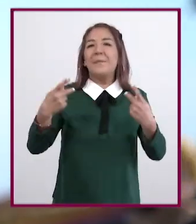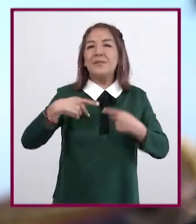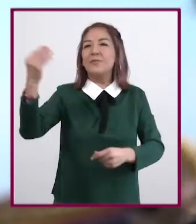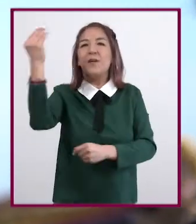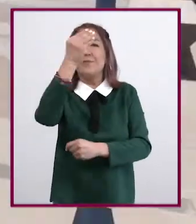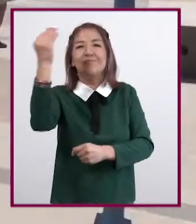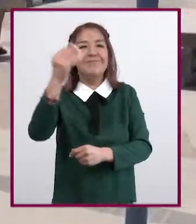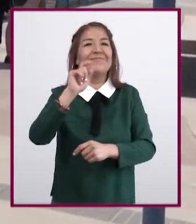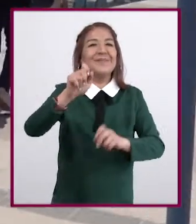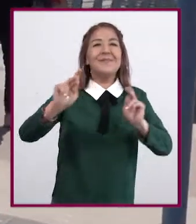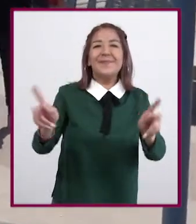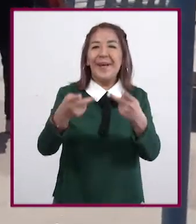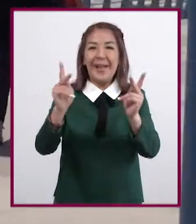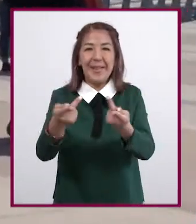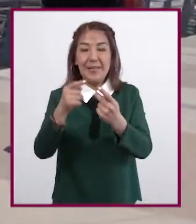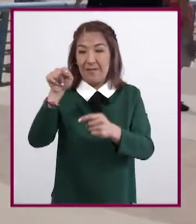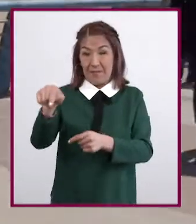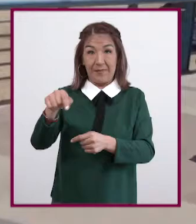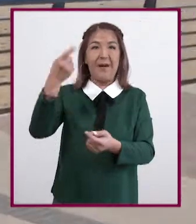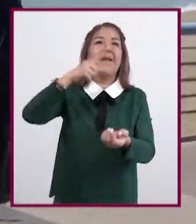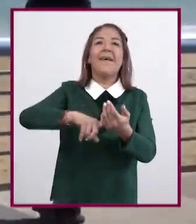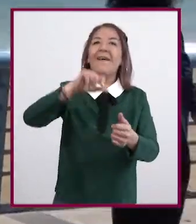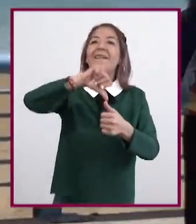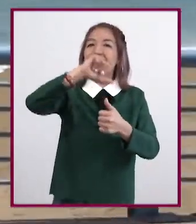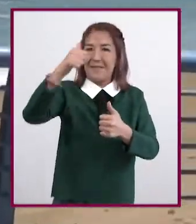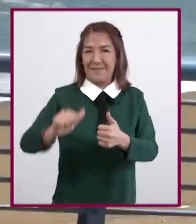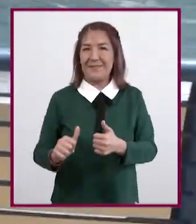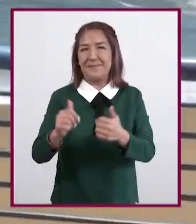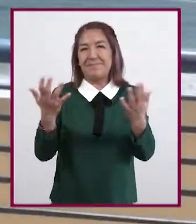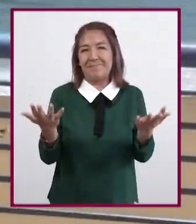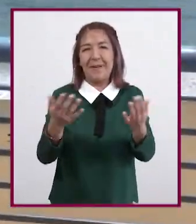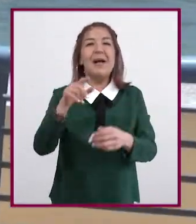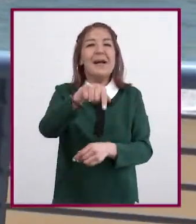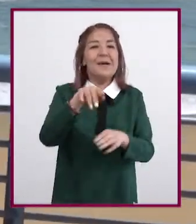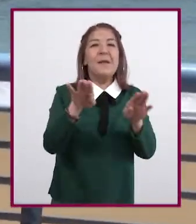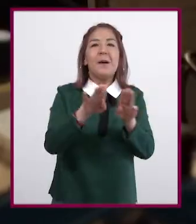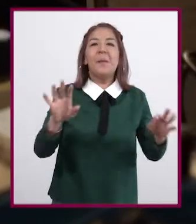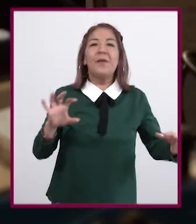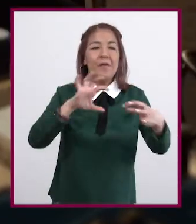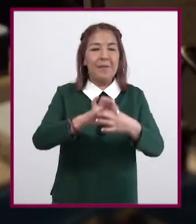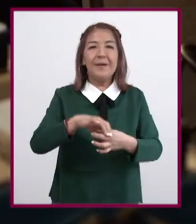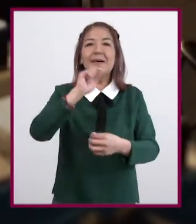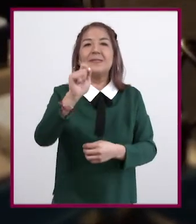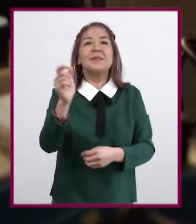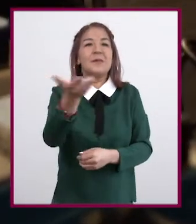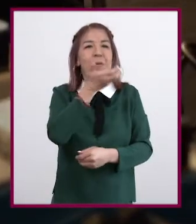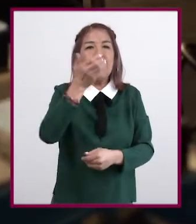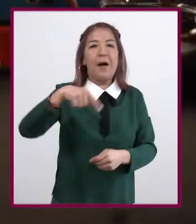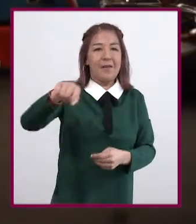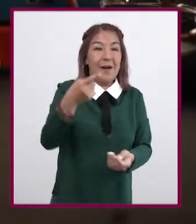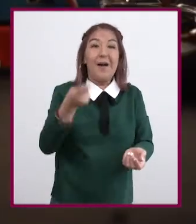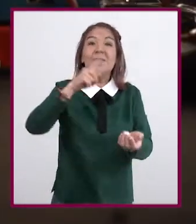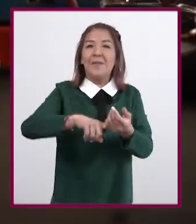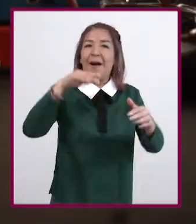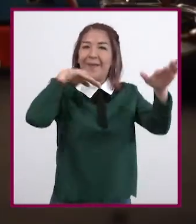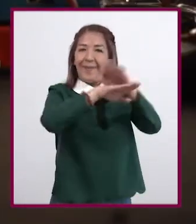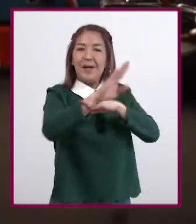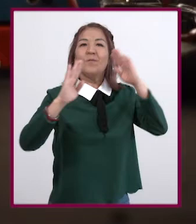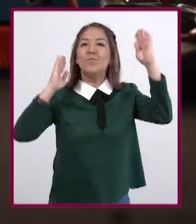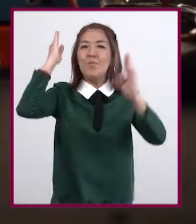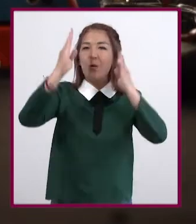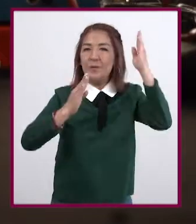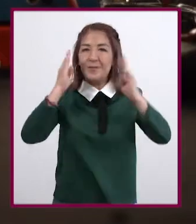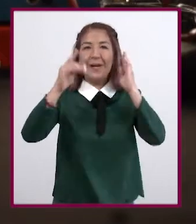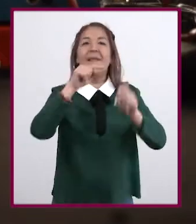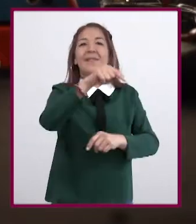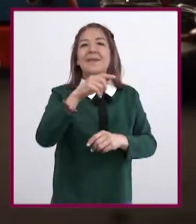ambulantes como una pieza artística. Y bueno, son piezas que entran a los recintos que son los museos, que son también que los avalan como